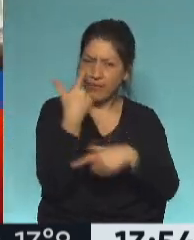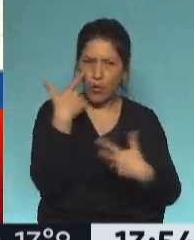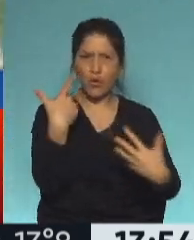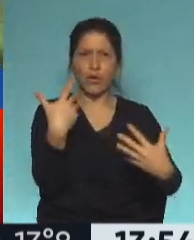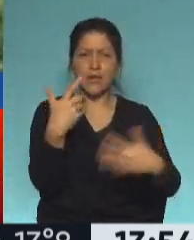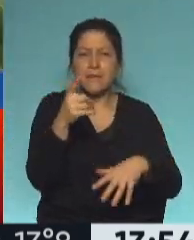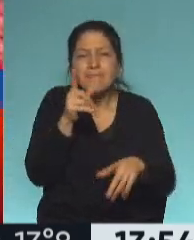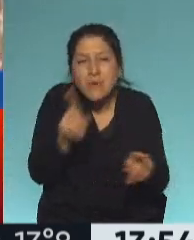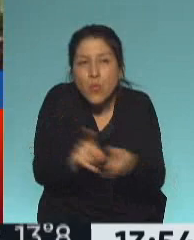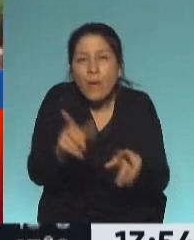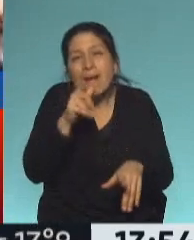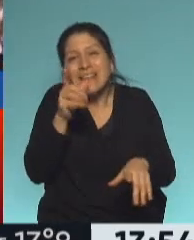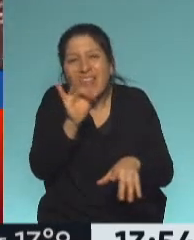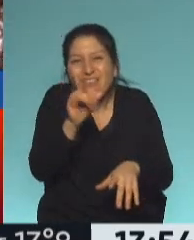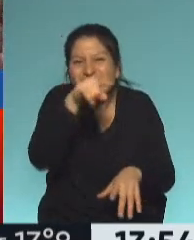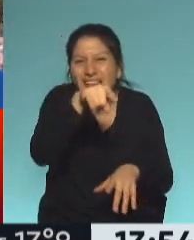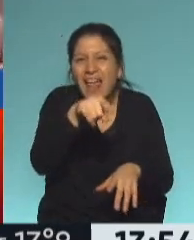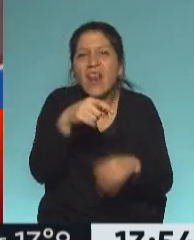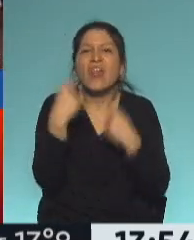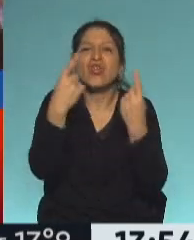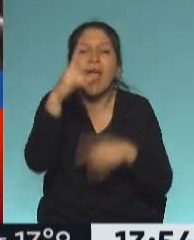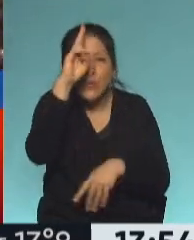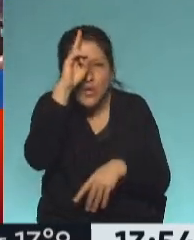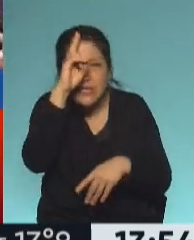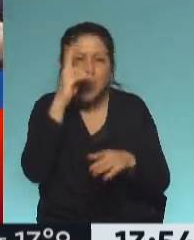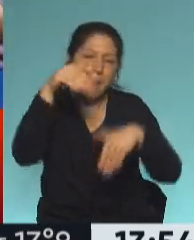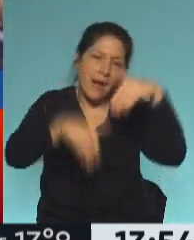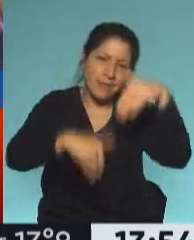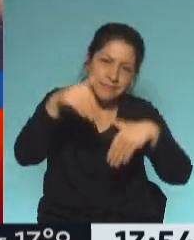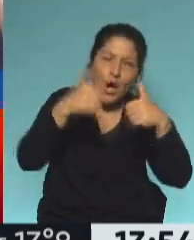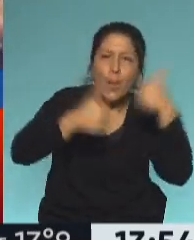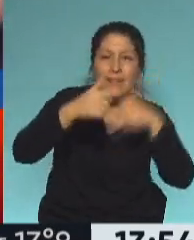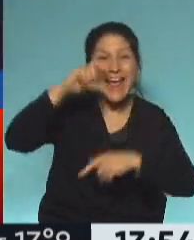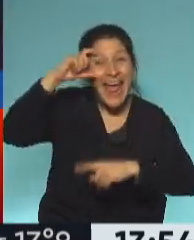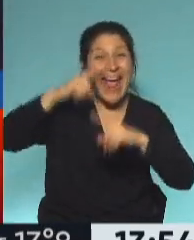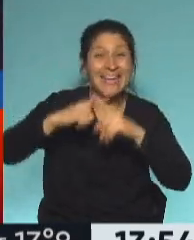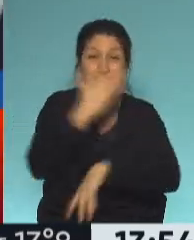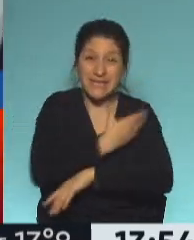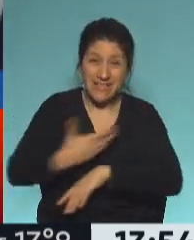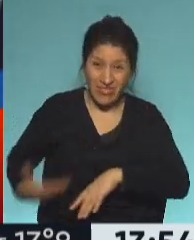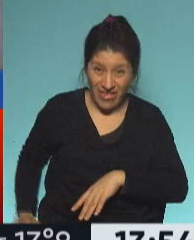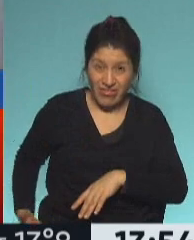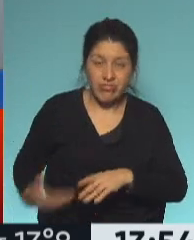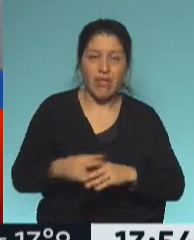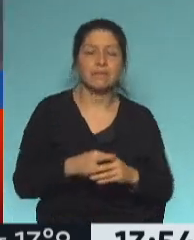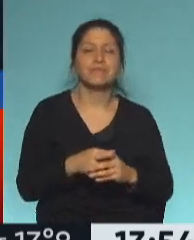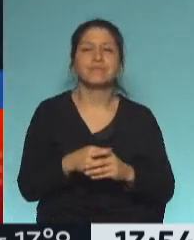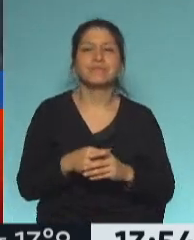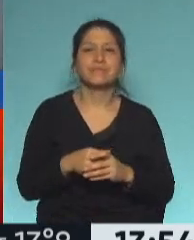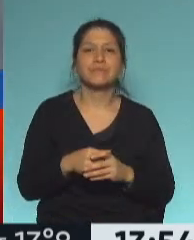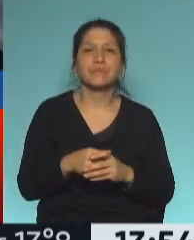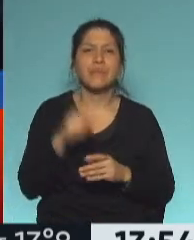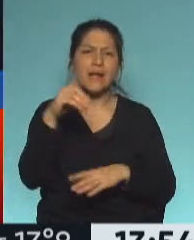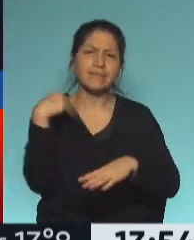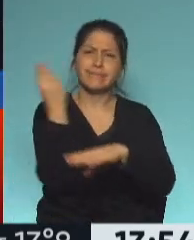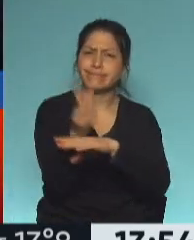se cree difícil que sea habilitado a competir por la agencia electoral. El expresidente de línea dura, Mahmoud Ahmadinejad, quien llegó